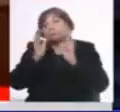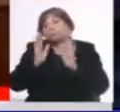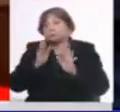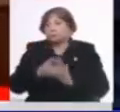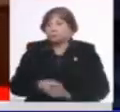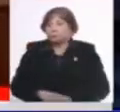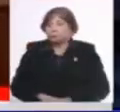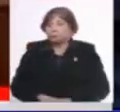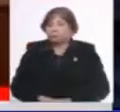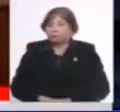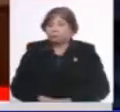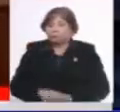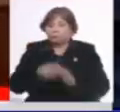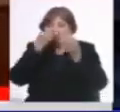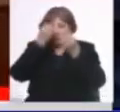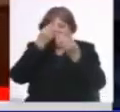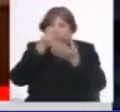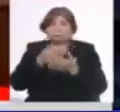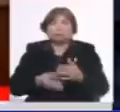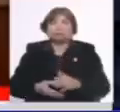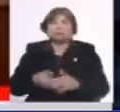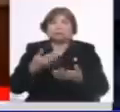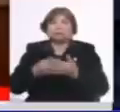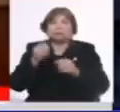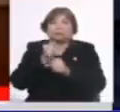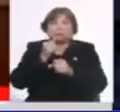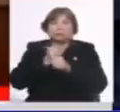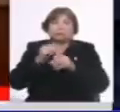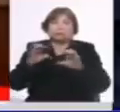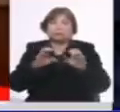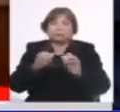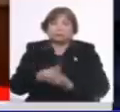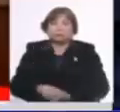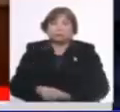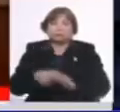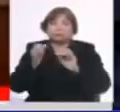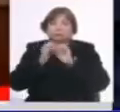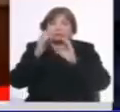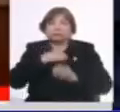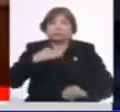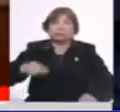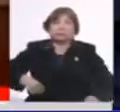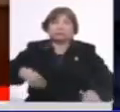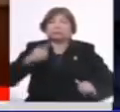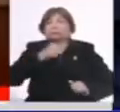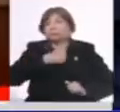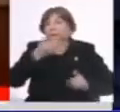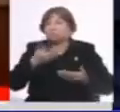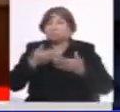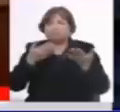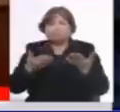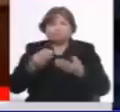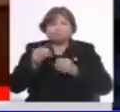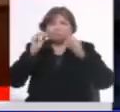tendrán información de los trabajos que se vienen realizando desde el Ministerio del Interior, con el